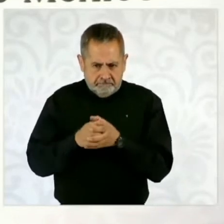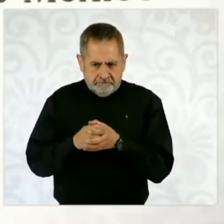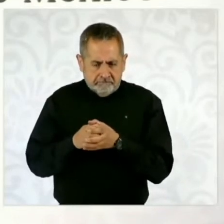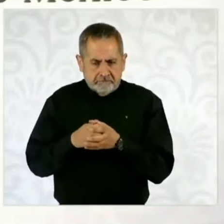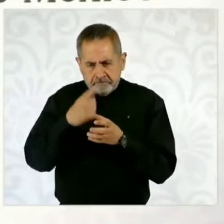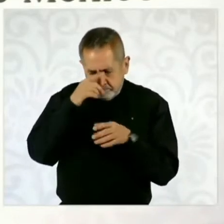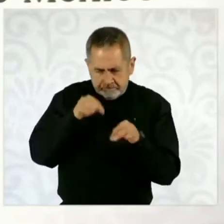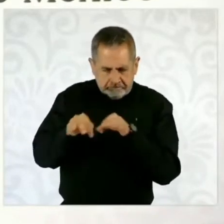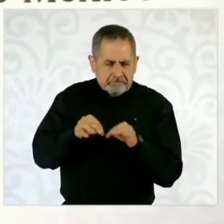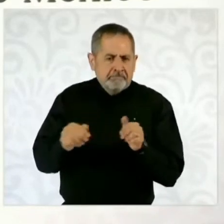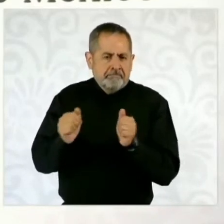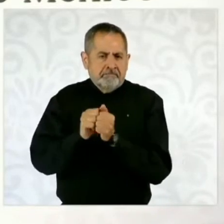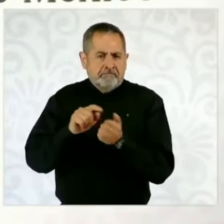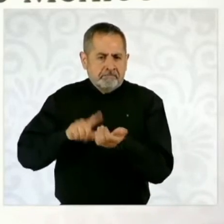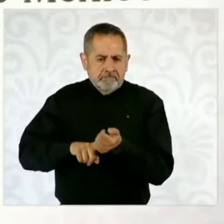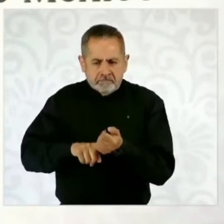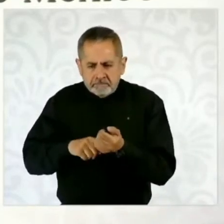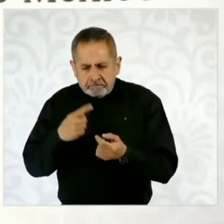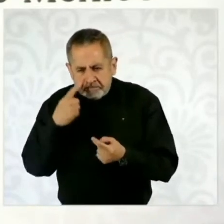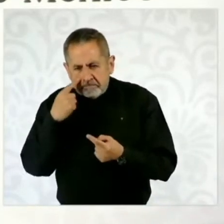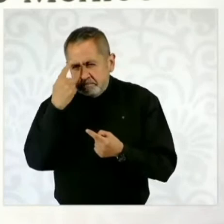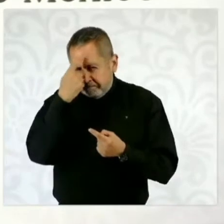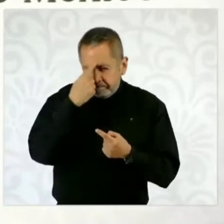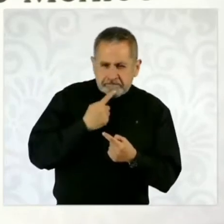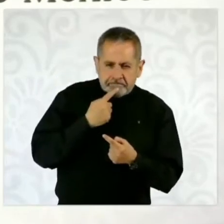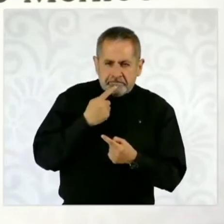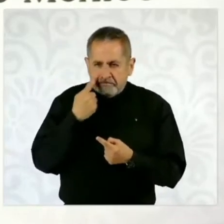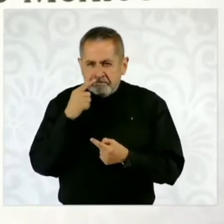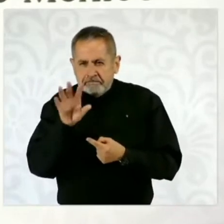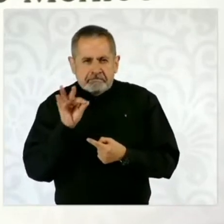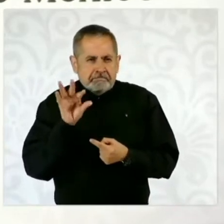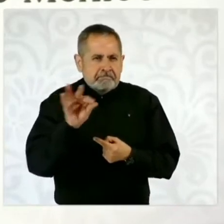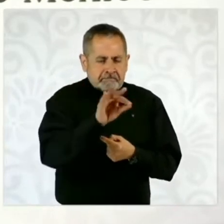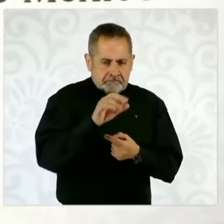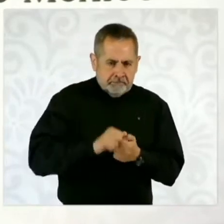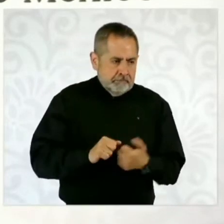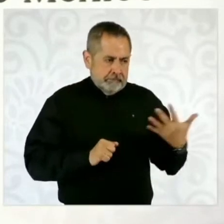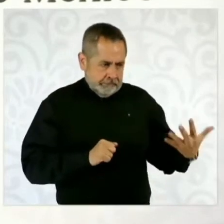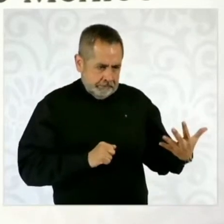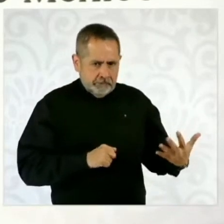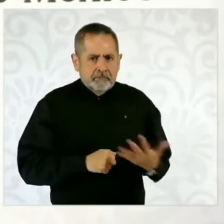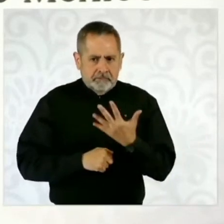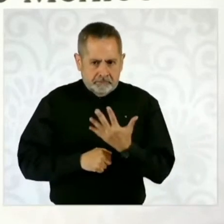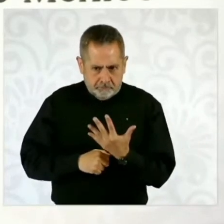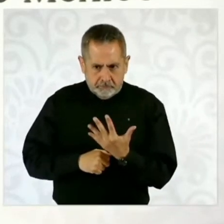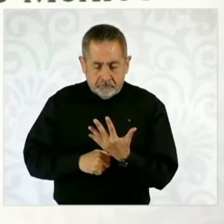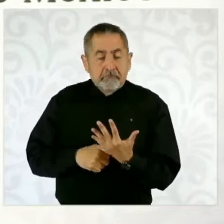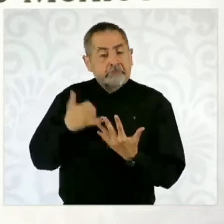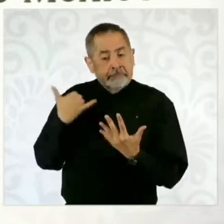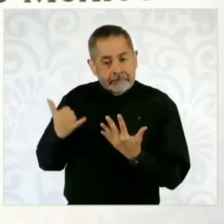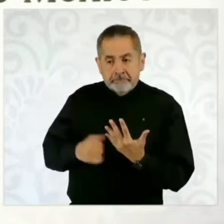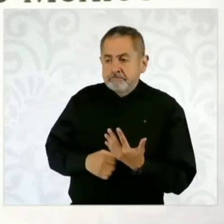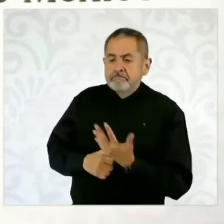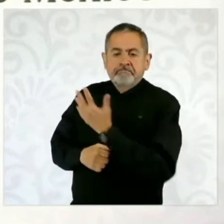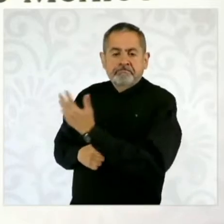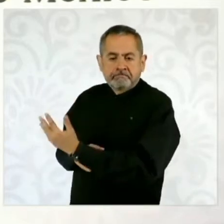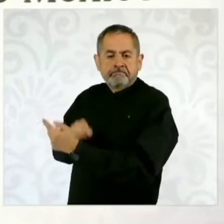que trabajan para poder definir quiénes van a participar en las elecciones. Y en el